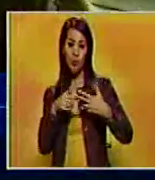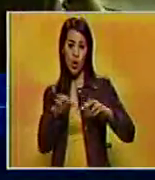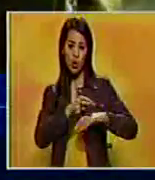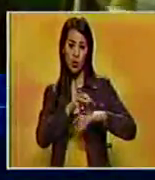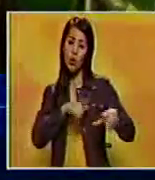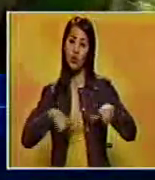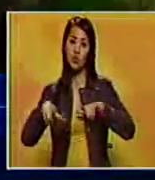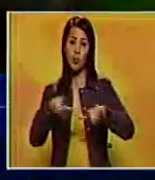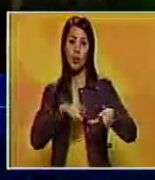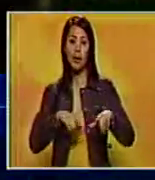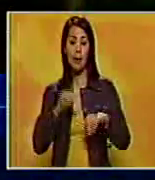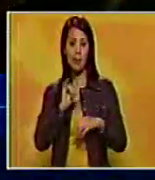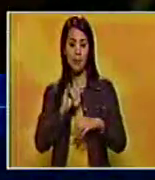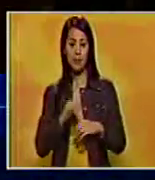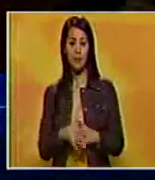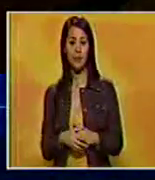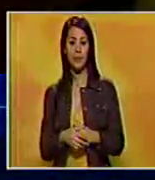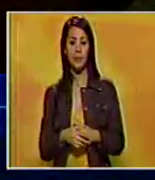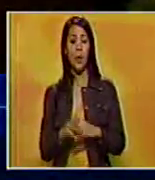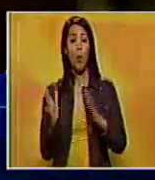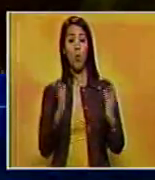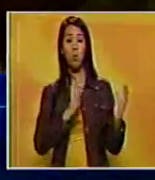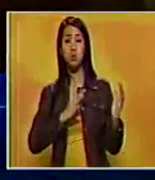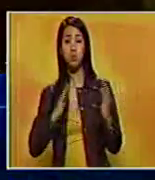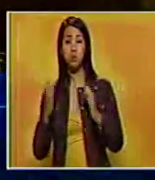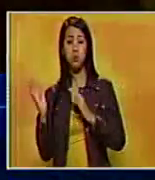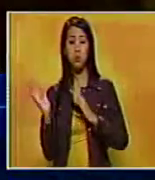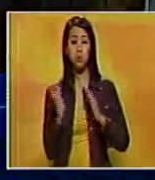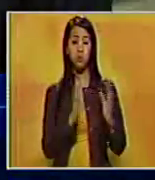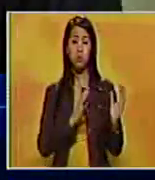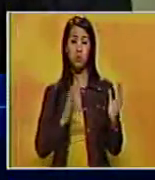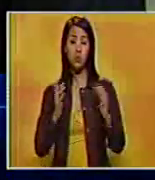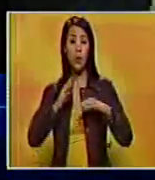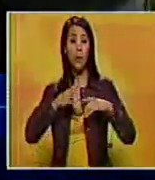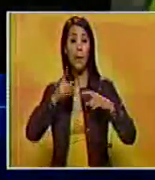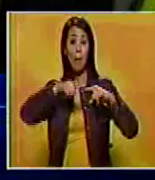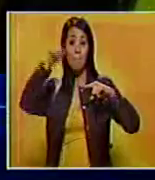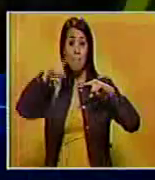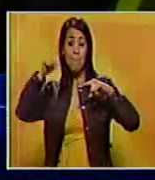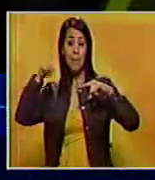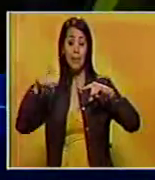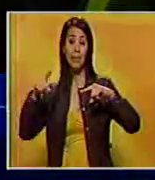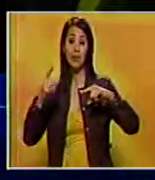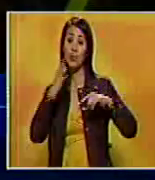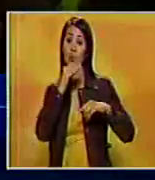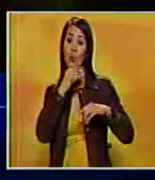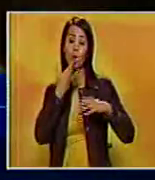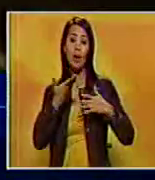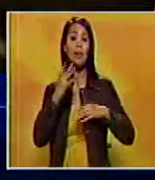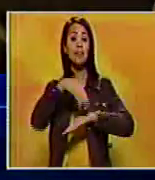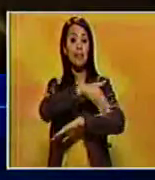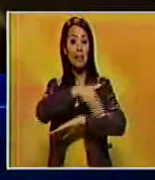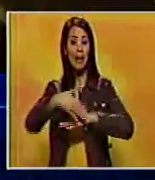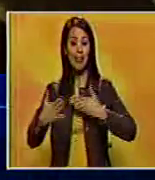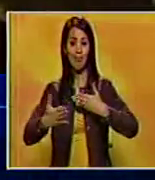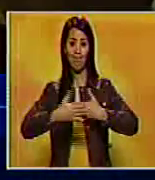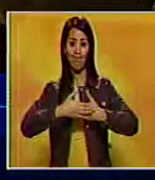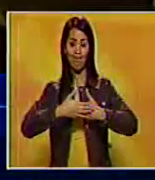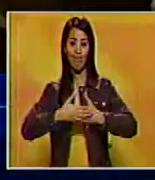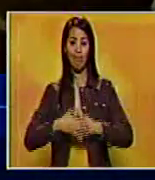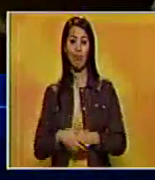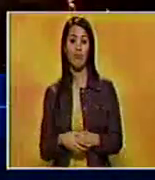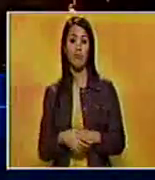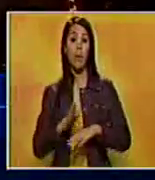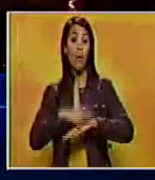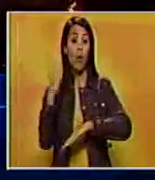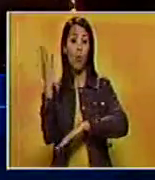de Irlanda del Norte. Los vientos provocaron el desplome de líneas eléctricas, mientras que varias carreteras quedaron cerradas por la caída